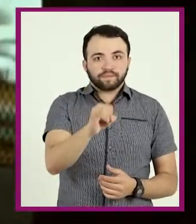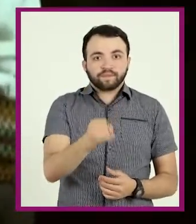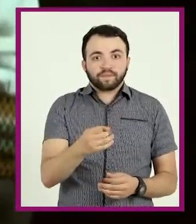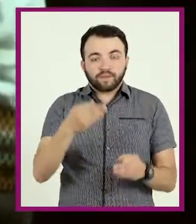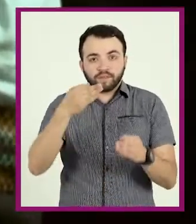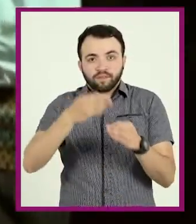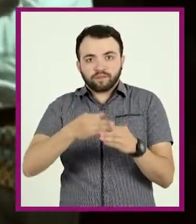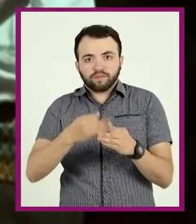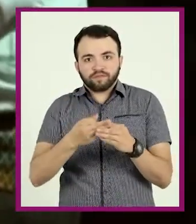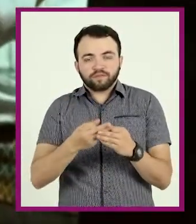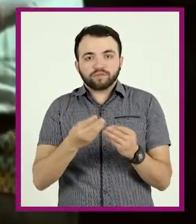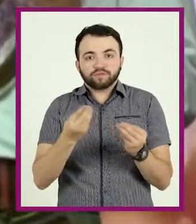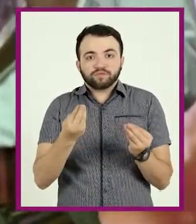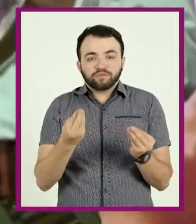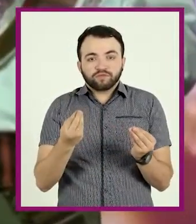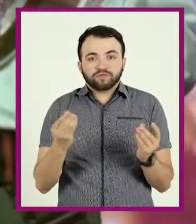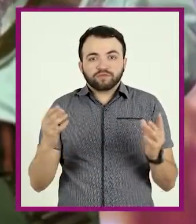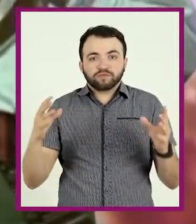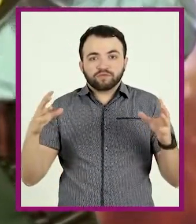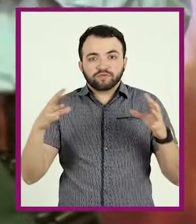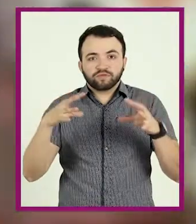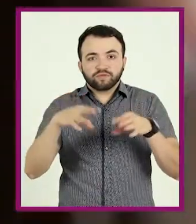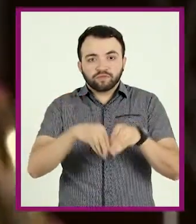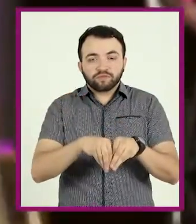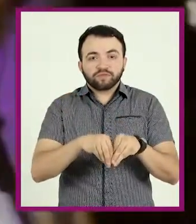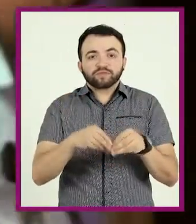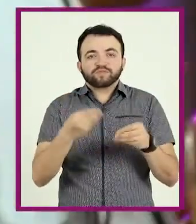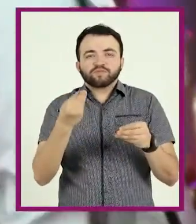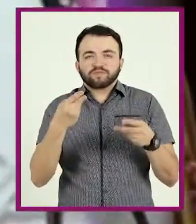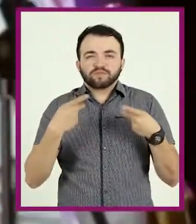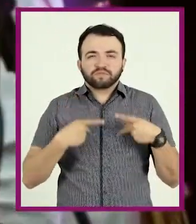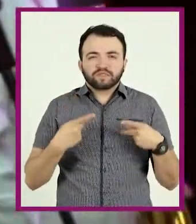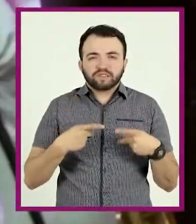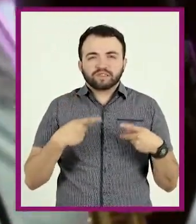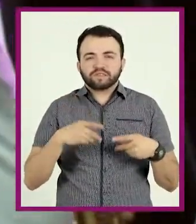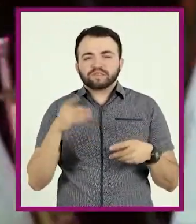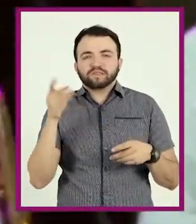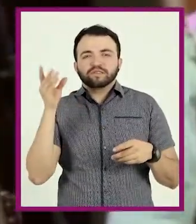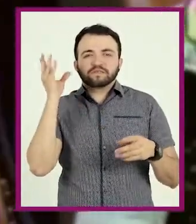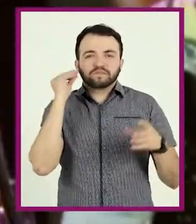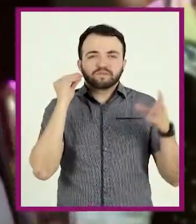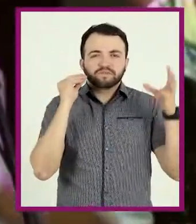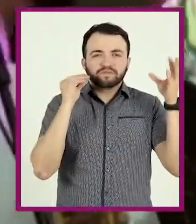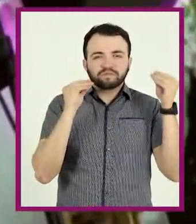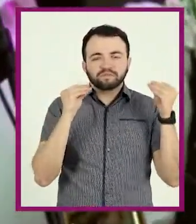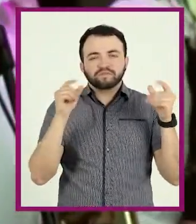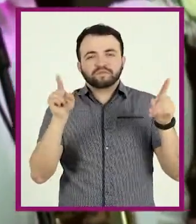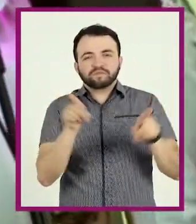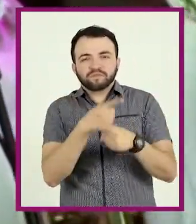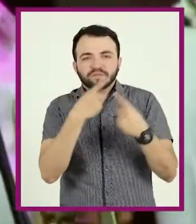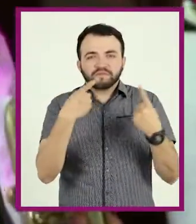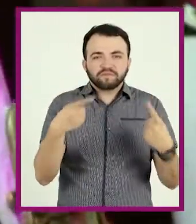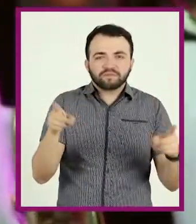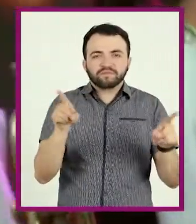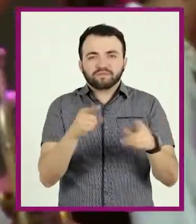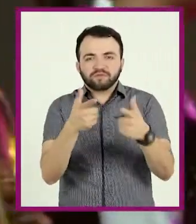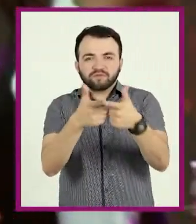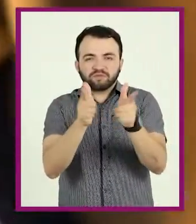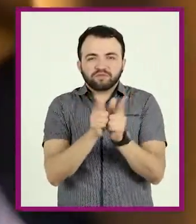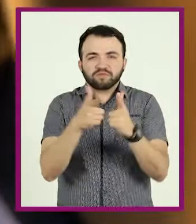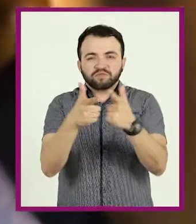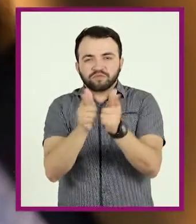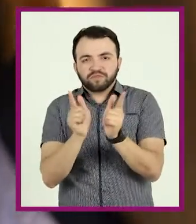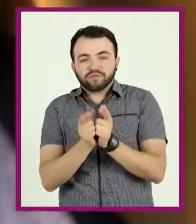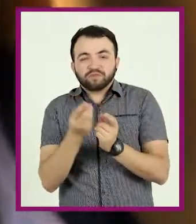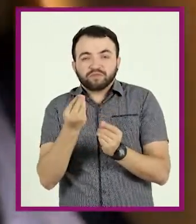Asimismo, anualmente se reúnen centenares de músicos y bandas en el enorme Festival de Guča, uno de los